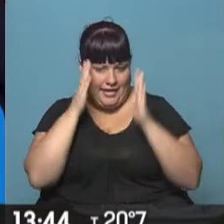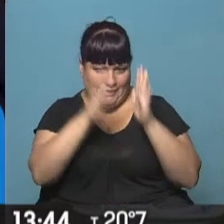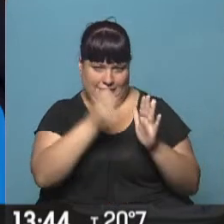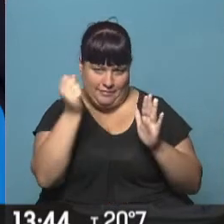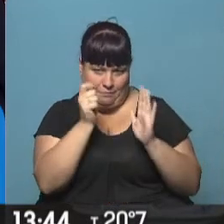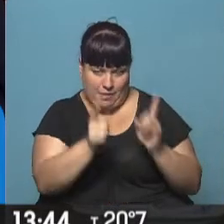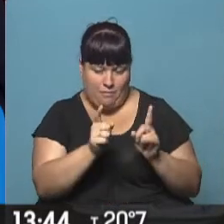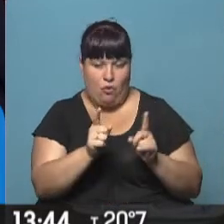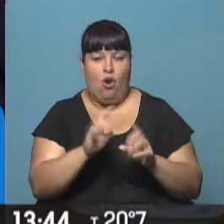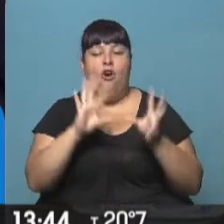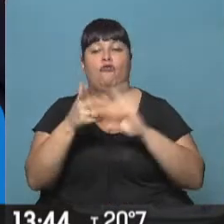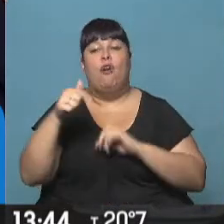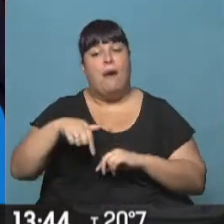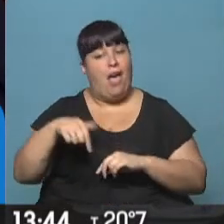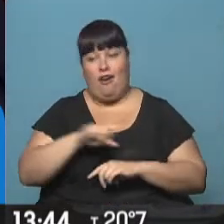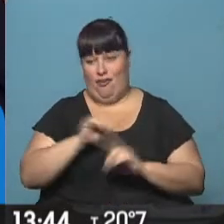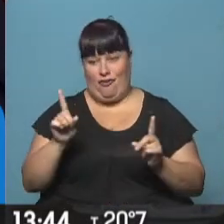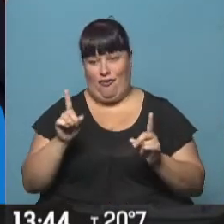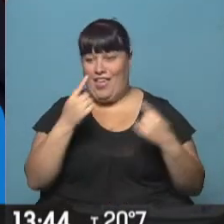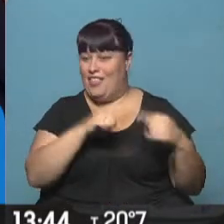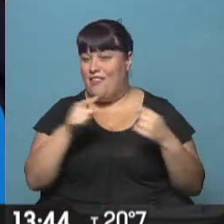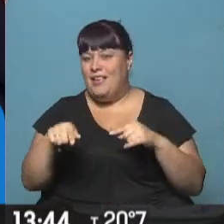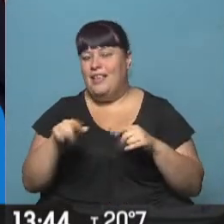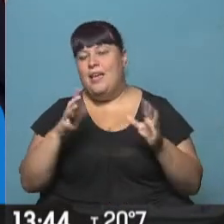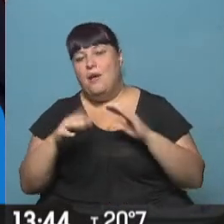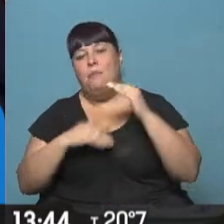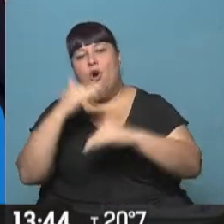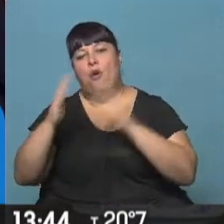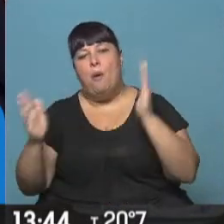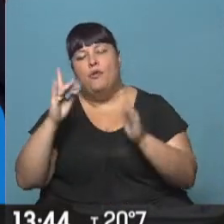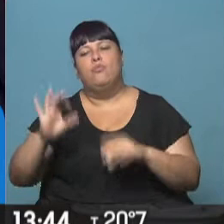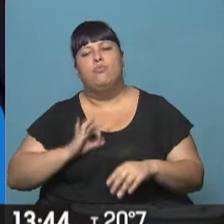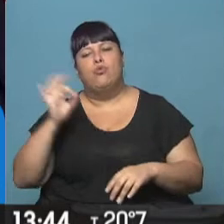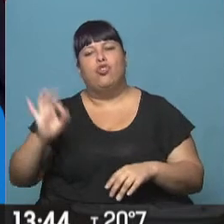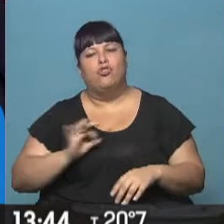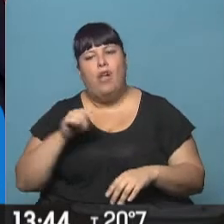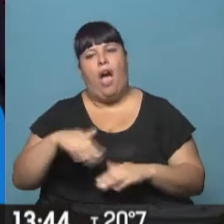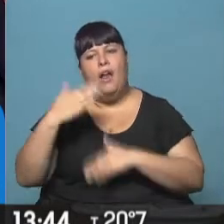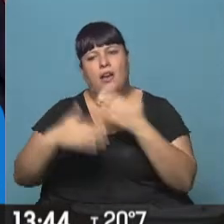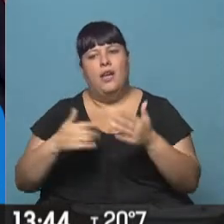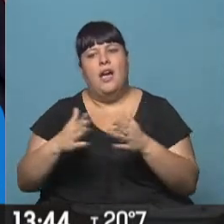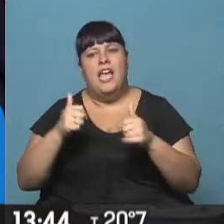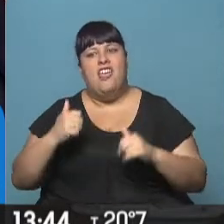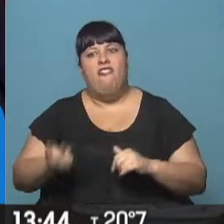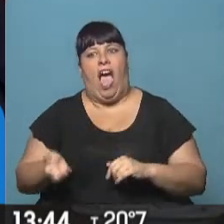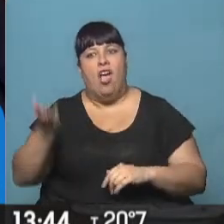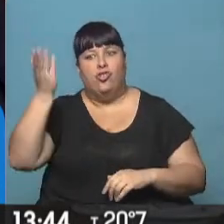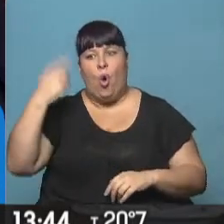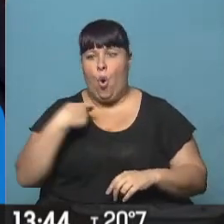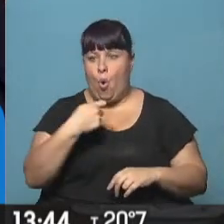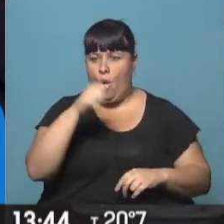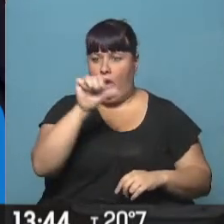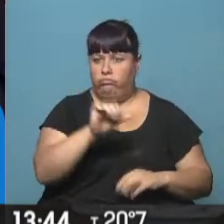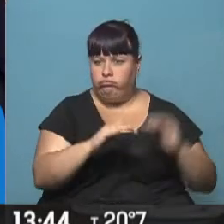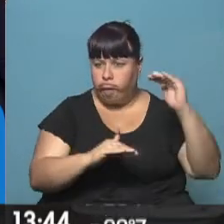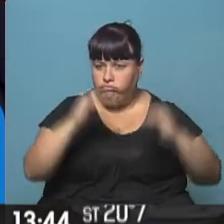objetivo. El esquema actual no lo hacía, era procíclico, y por eso en años en donde se aceleraba la inflación, las jubilaciones